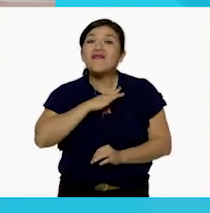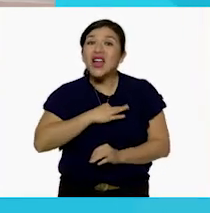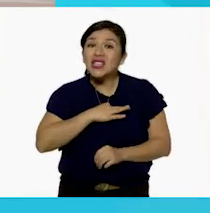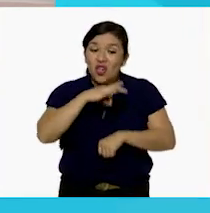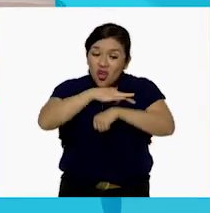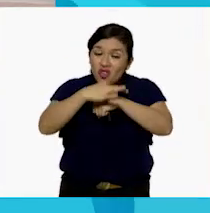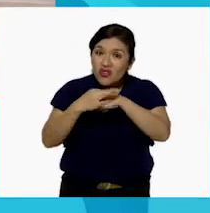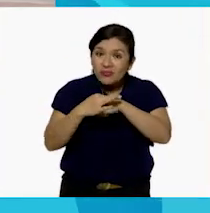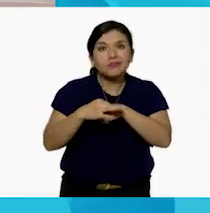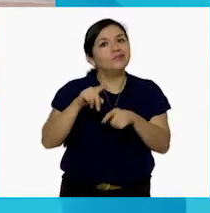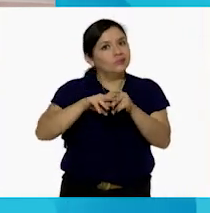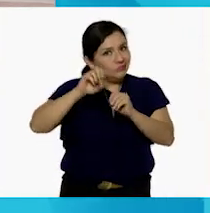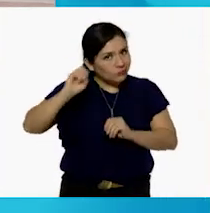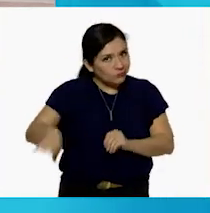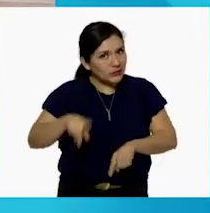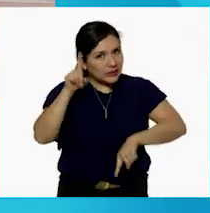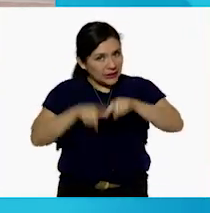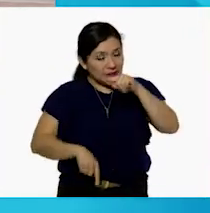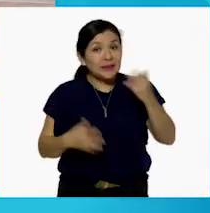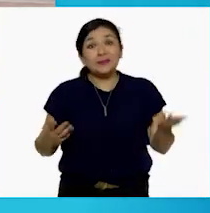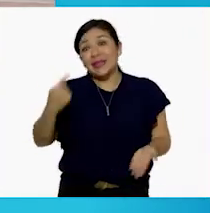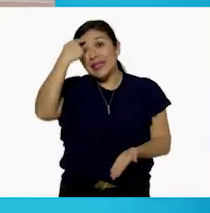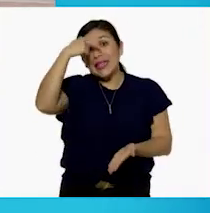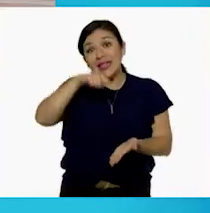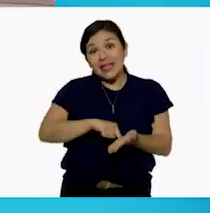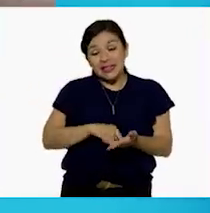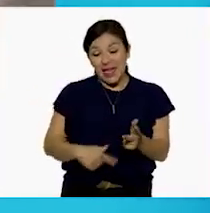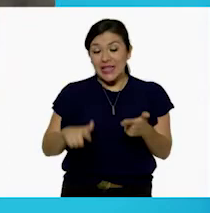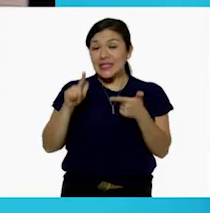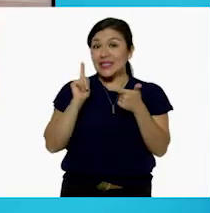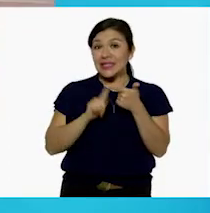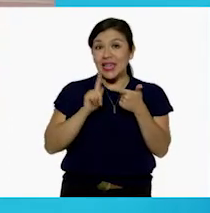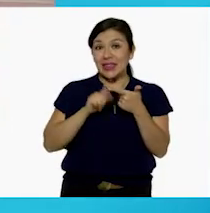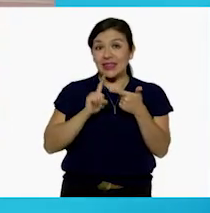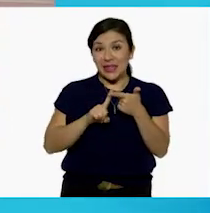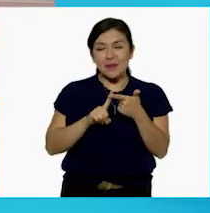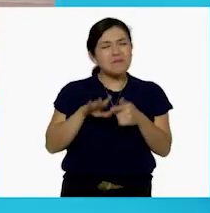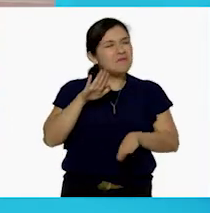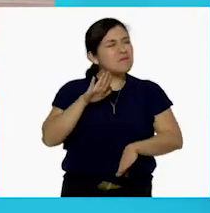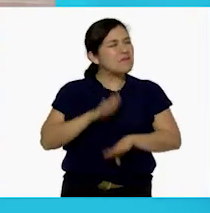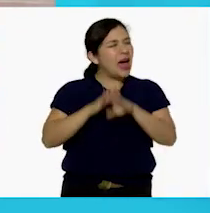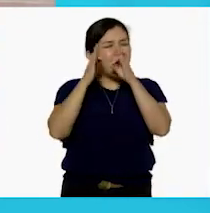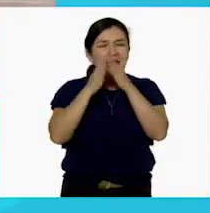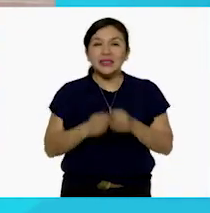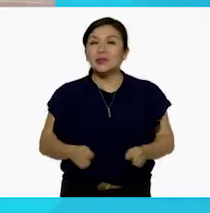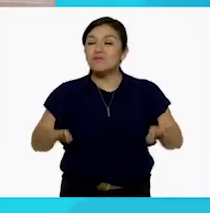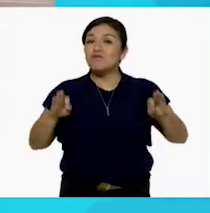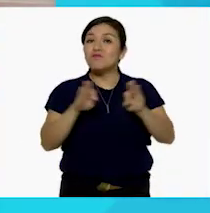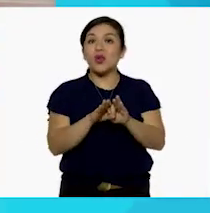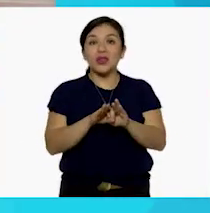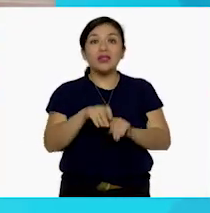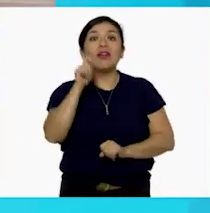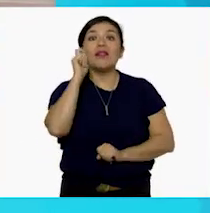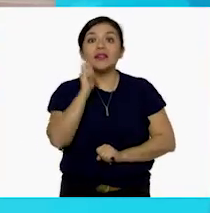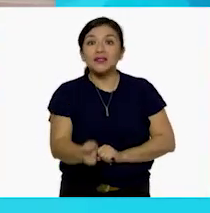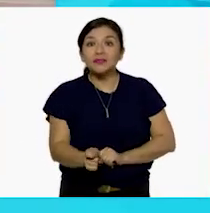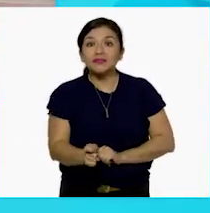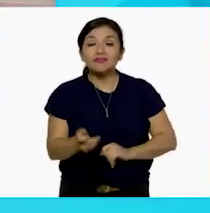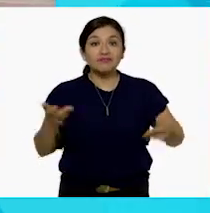dañadas. ¿Y qué crees? Número 7. Y lo más importante